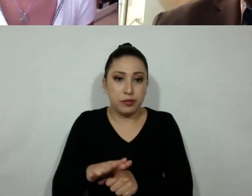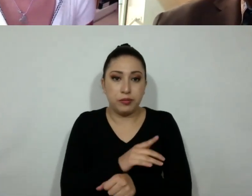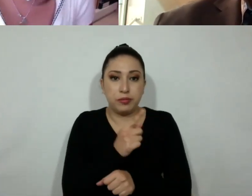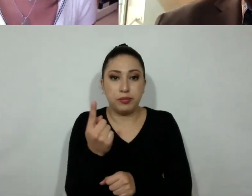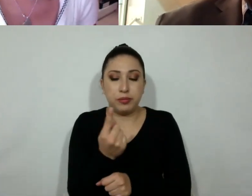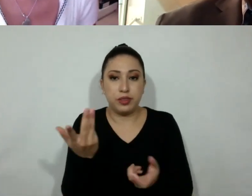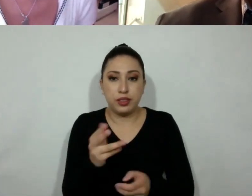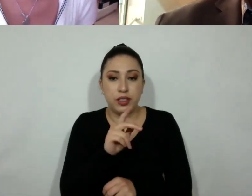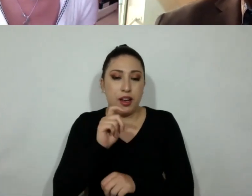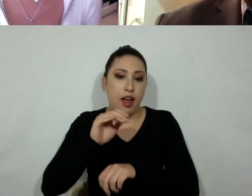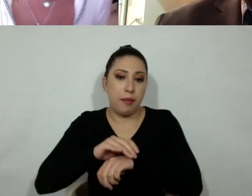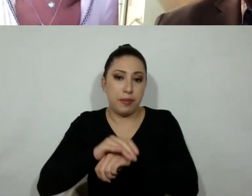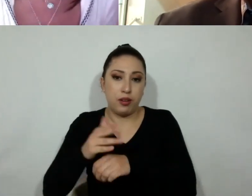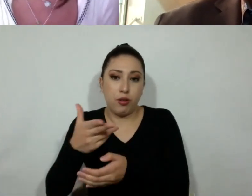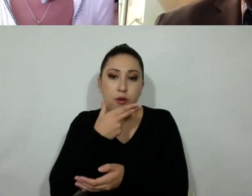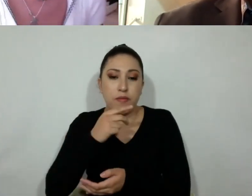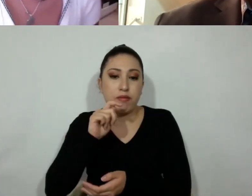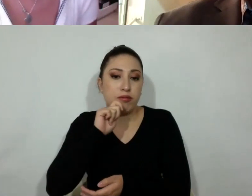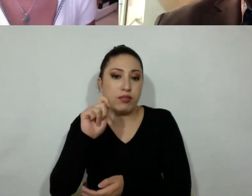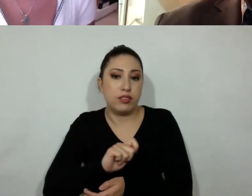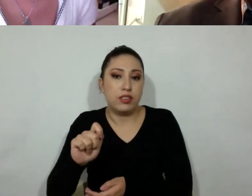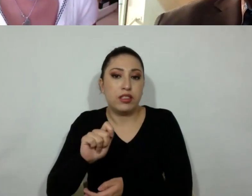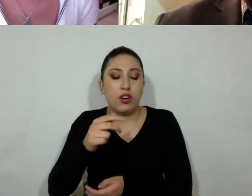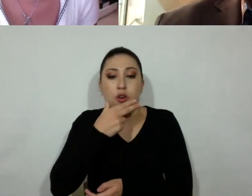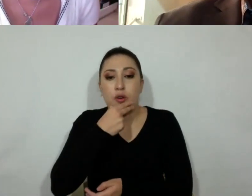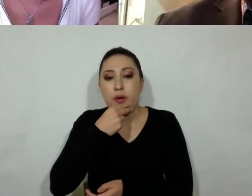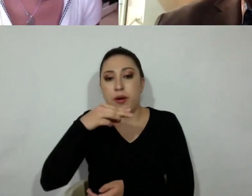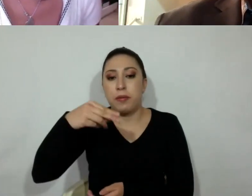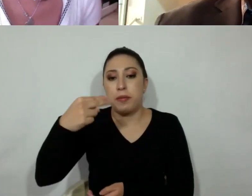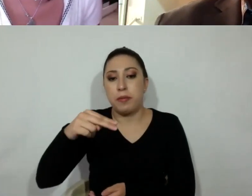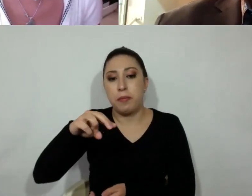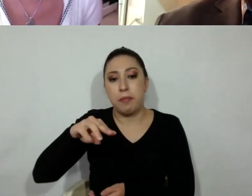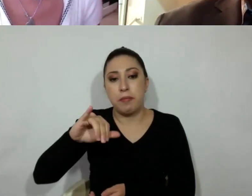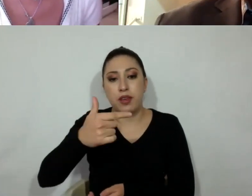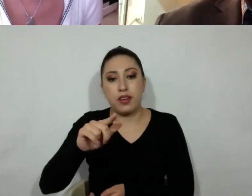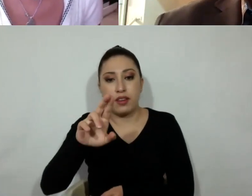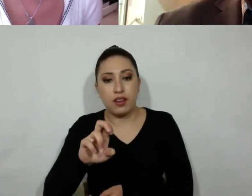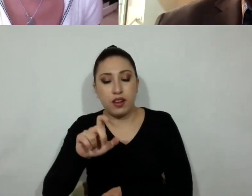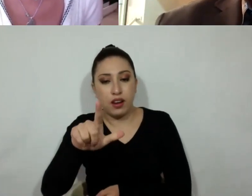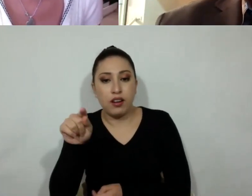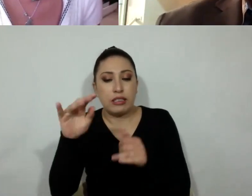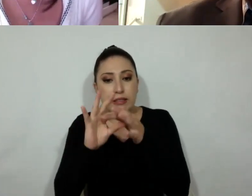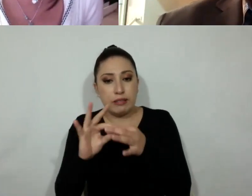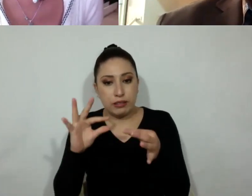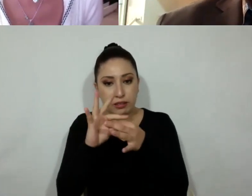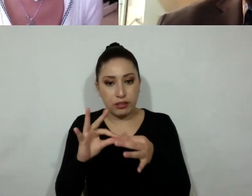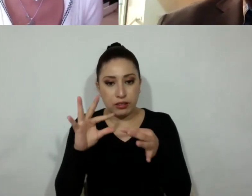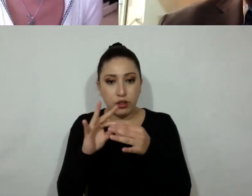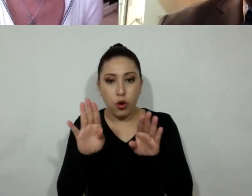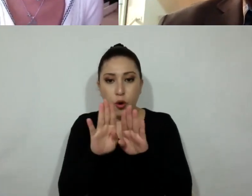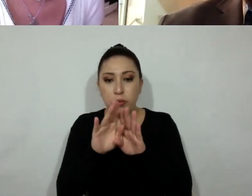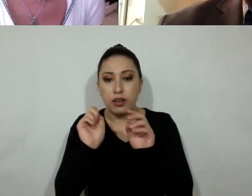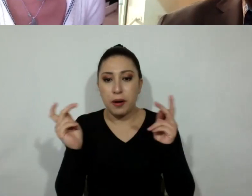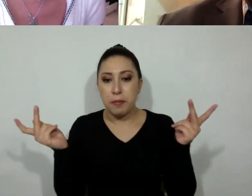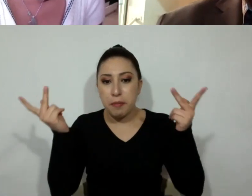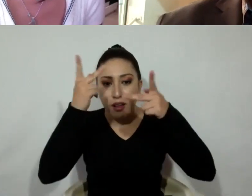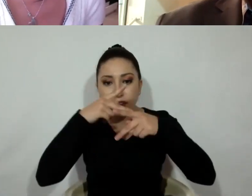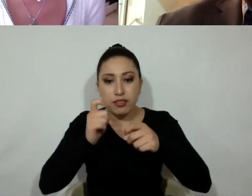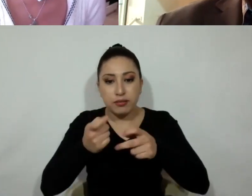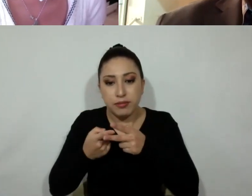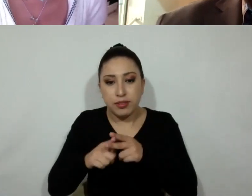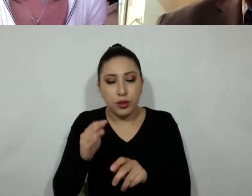reconocidísimo amigo, el maestro Miguel Garza Flores, nos va a iniciar, va a ser el padrino de este ciclo.